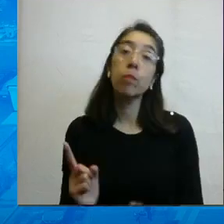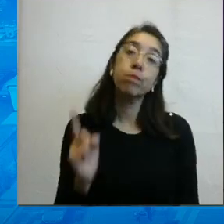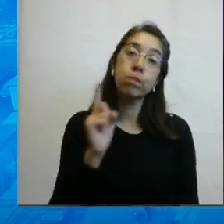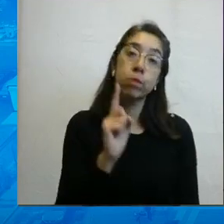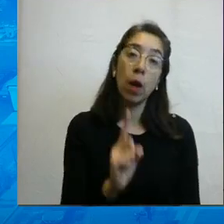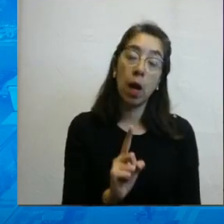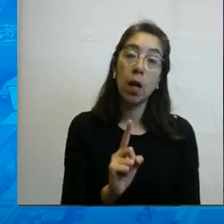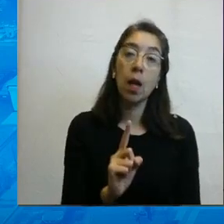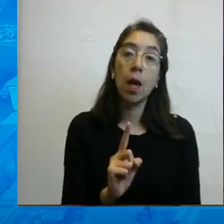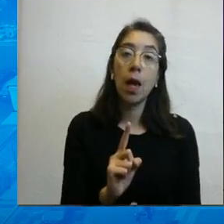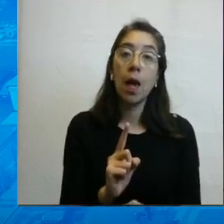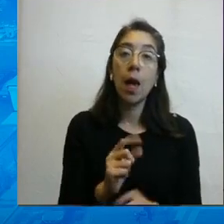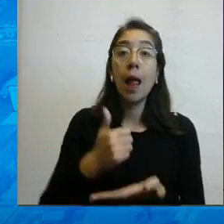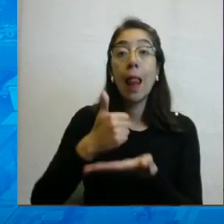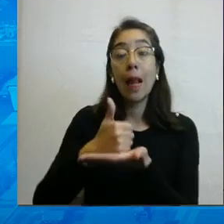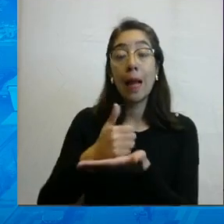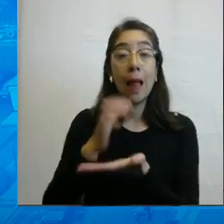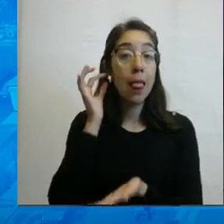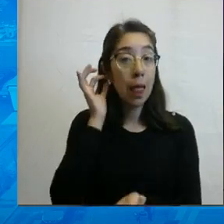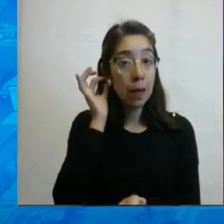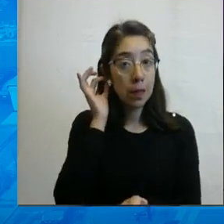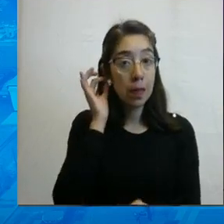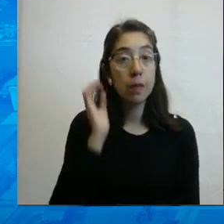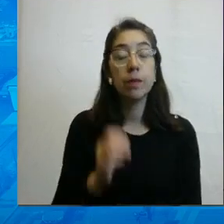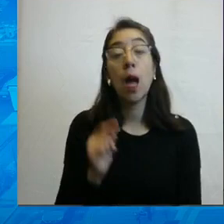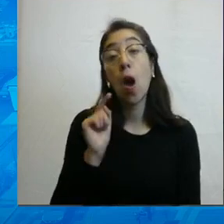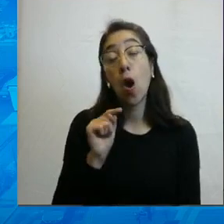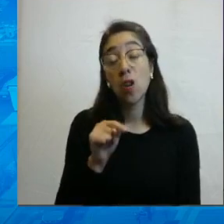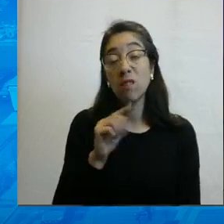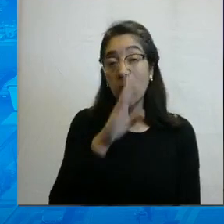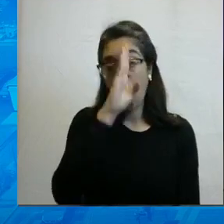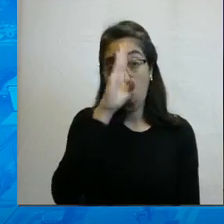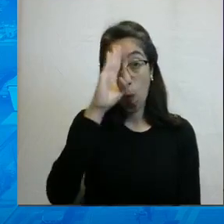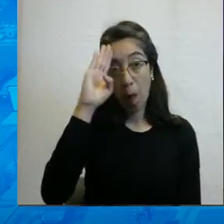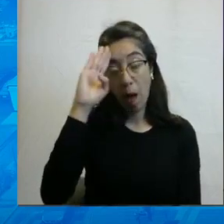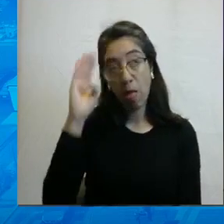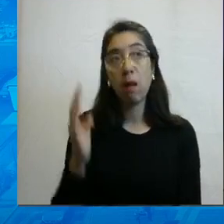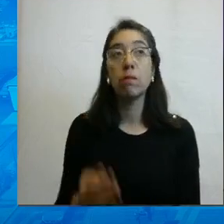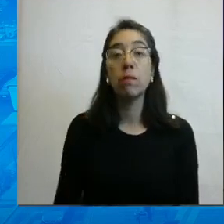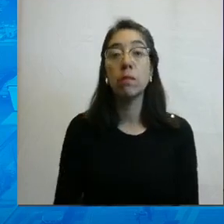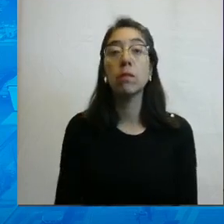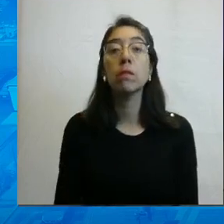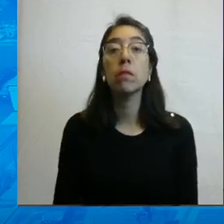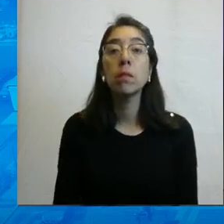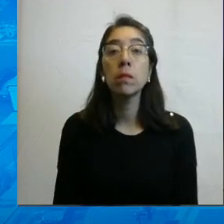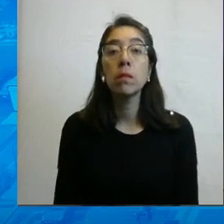que está en una actividad pública en este minuto y que se va a integrar en el curso este.